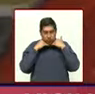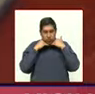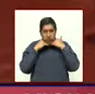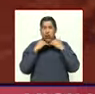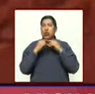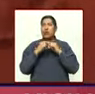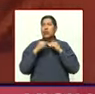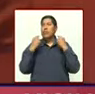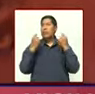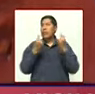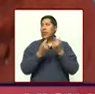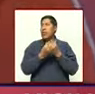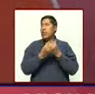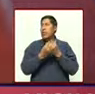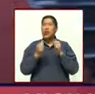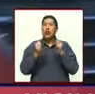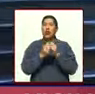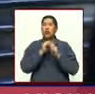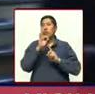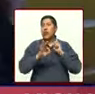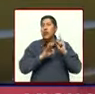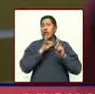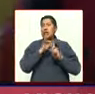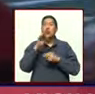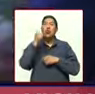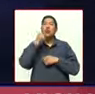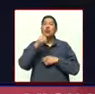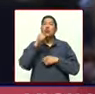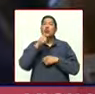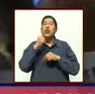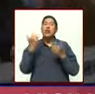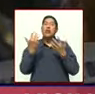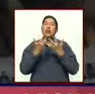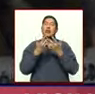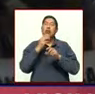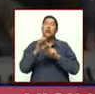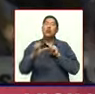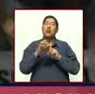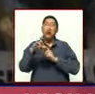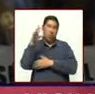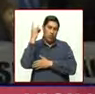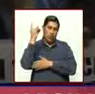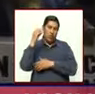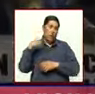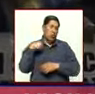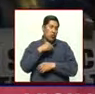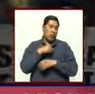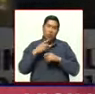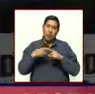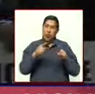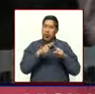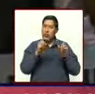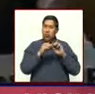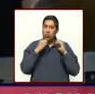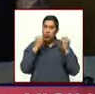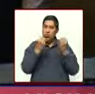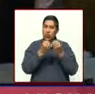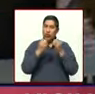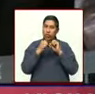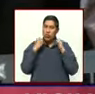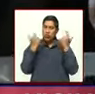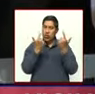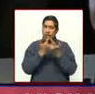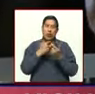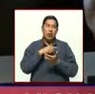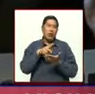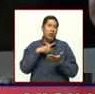de la Confederación Sindical de Mujeres Interculturales de Bolivia. Tenemos distintas organizaciones sociales que están en la